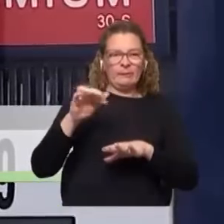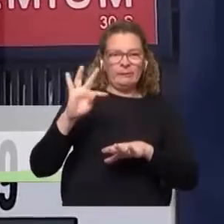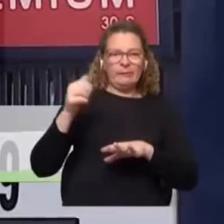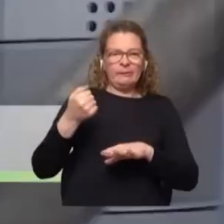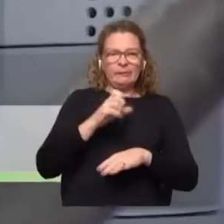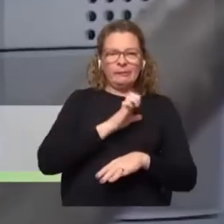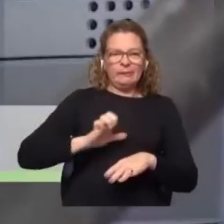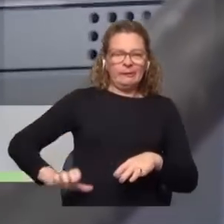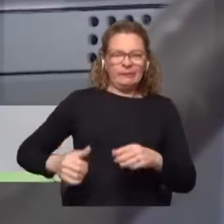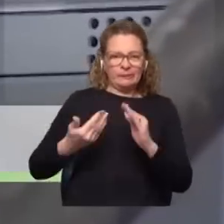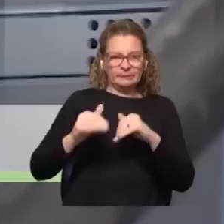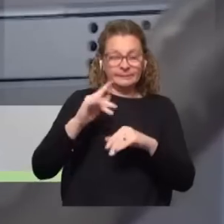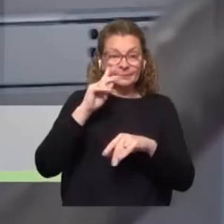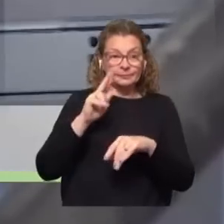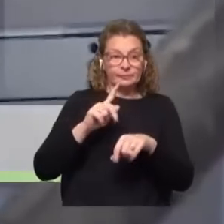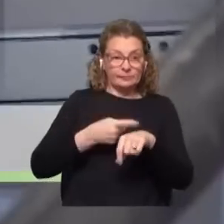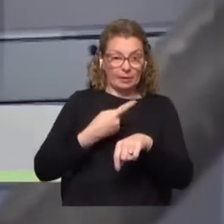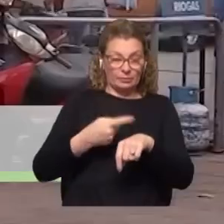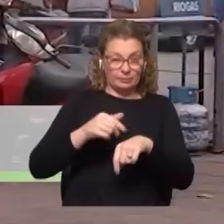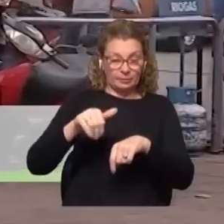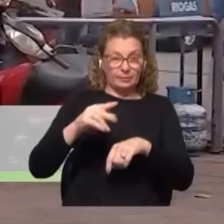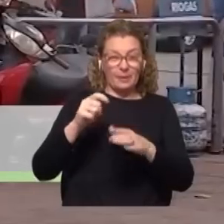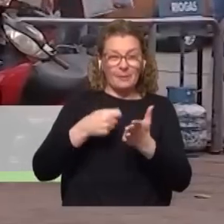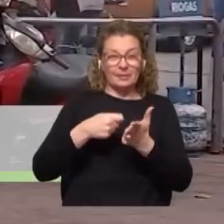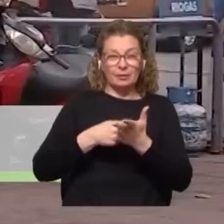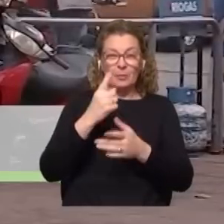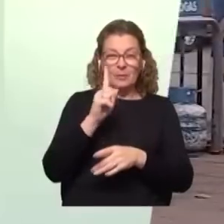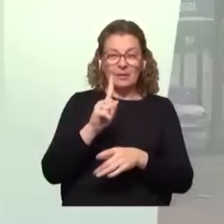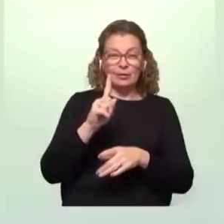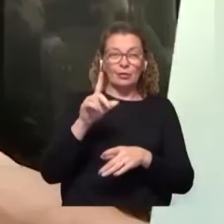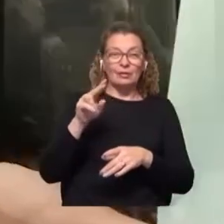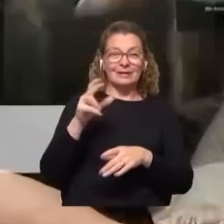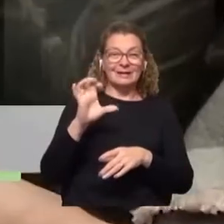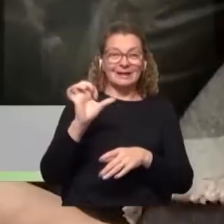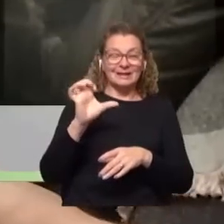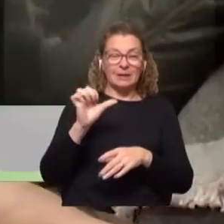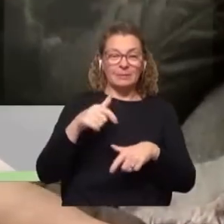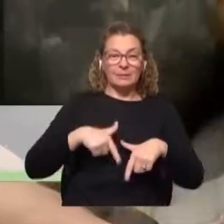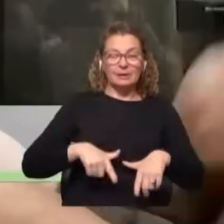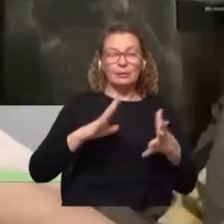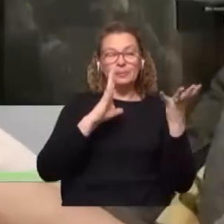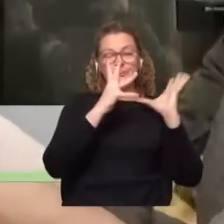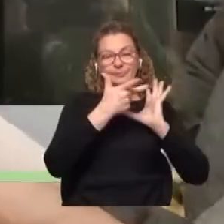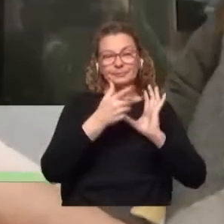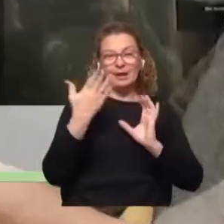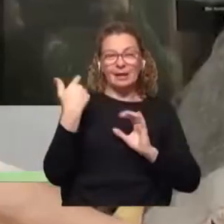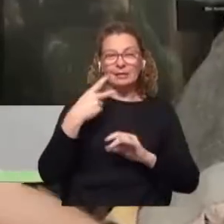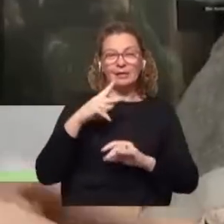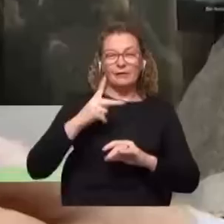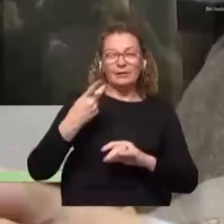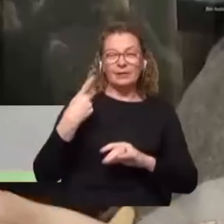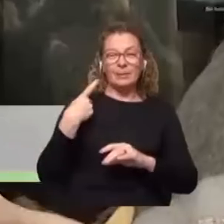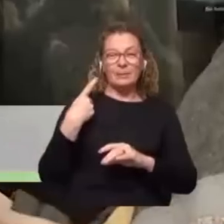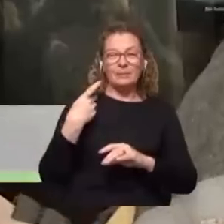ejecutivo definirá la suba en las próximas horas y los precios van a regir desde el primero de septiembre el ministro de ambiente y ex vicepresidente de